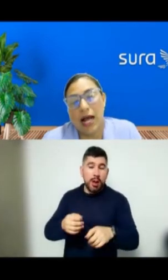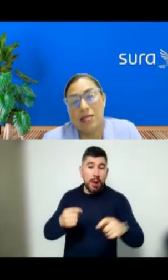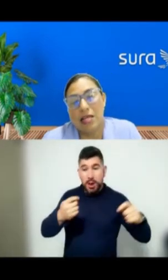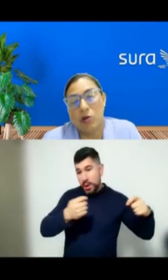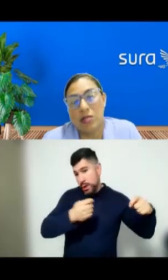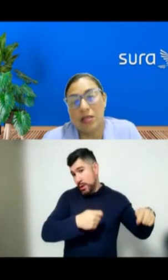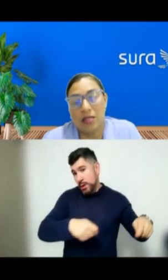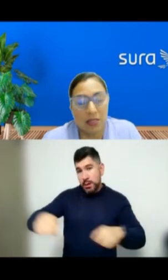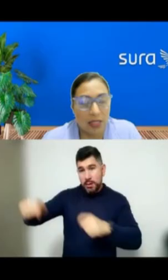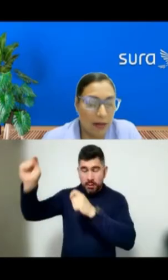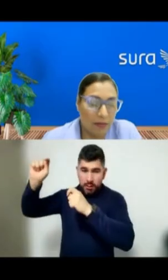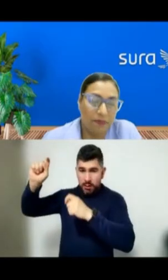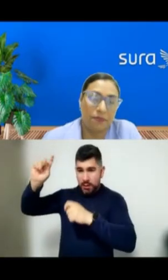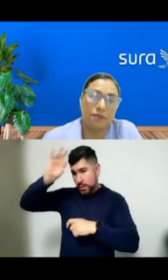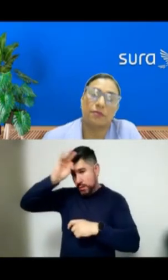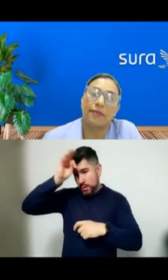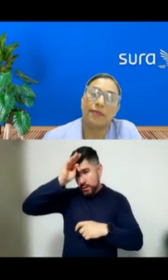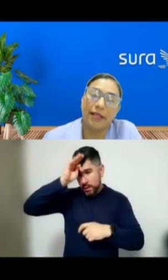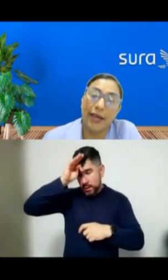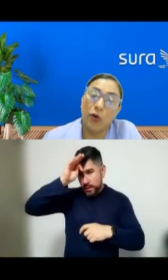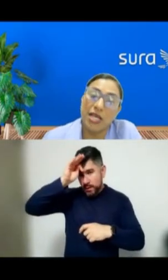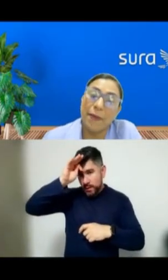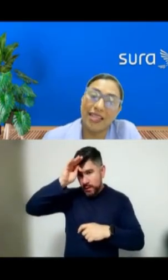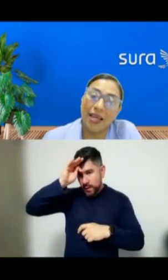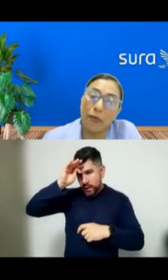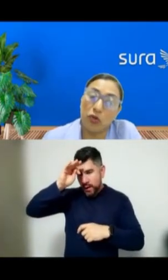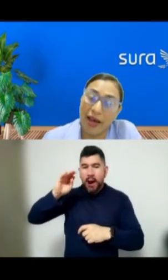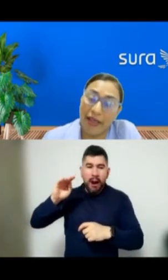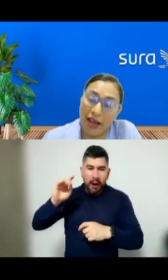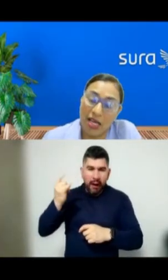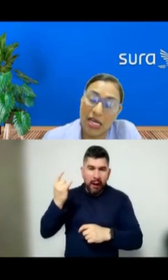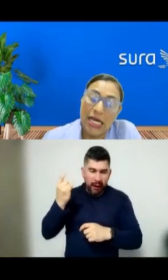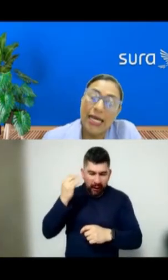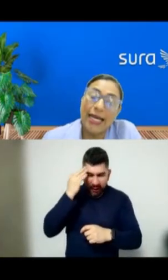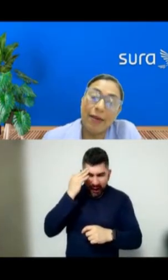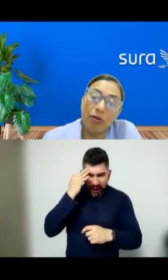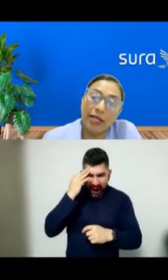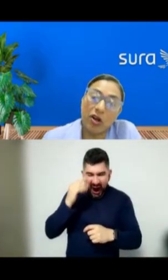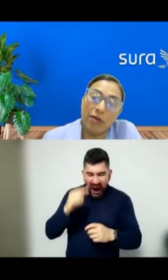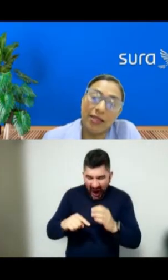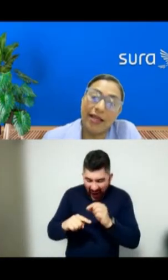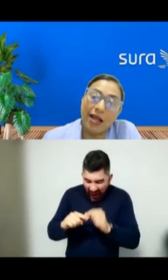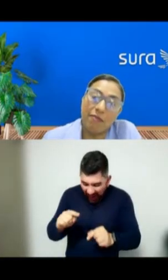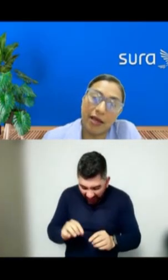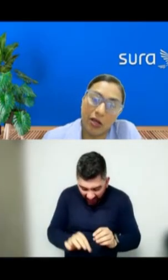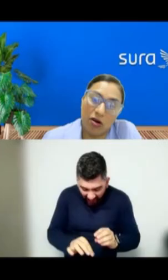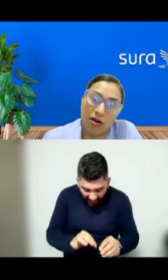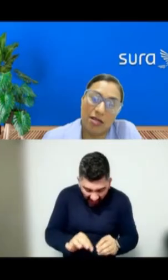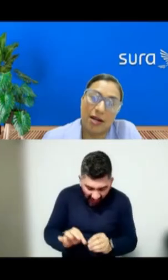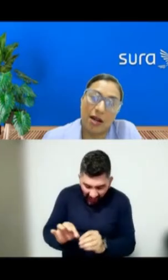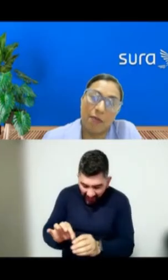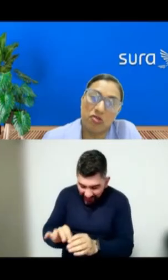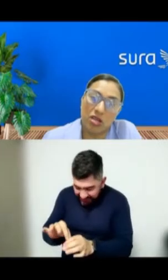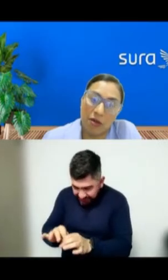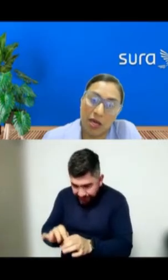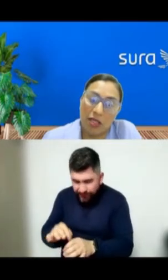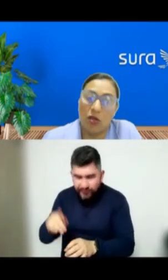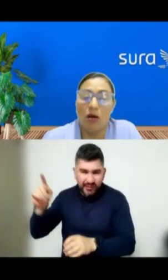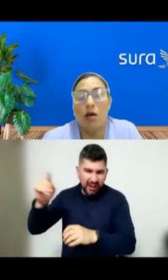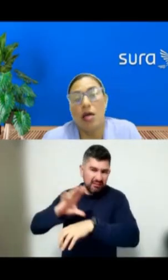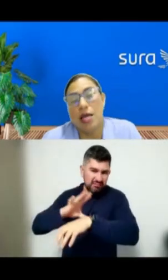esta persona al centro asistencial, llevo esa parte amputada, y posteriormente ya el médico realizará